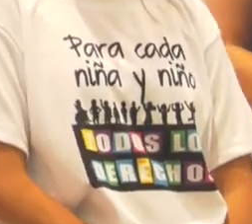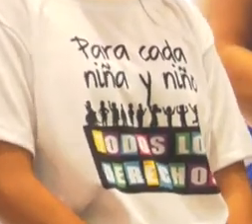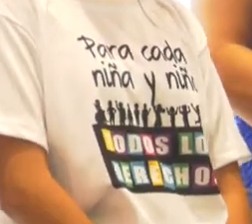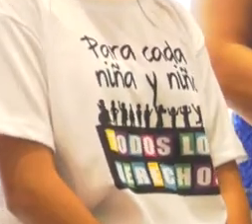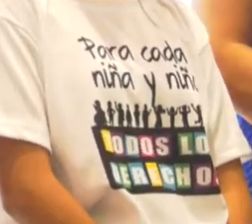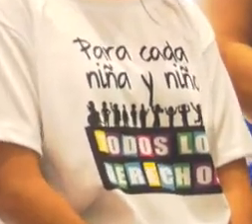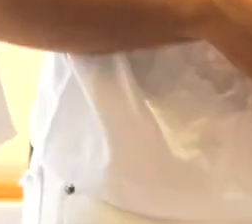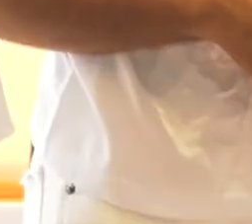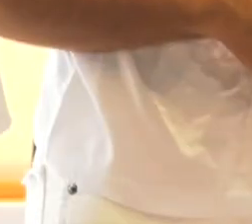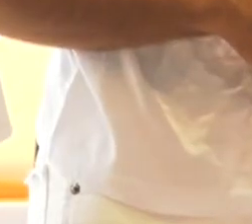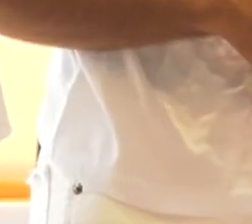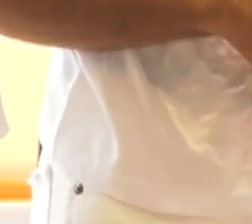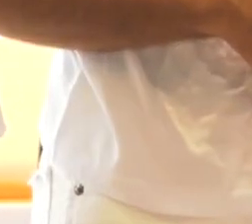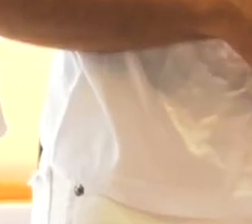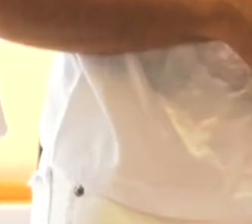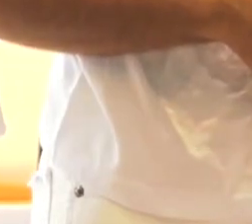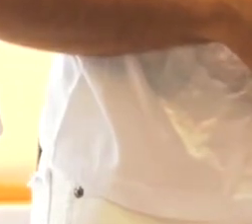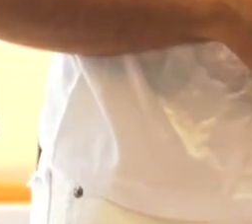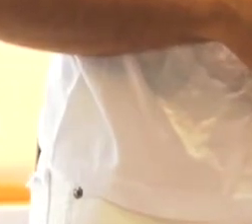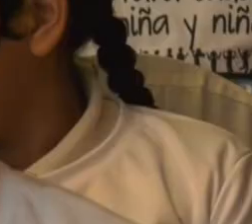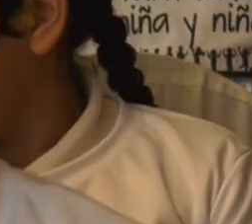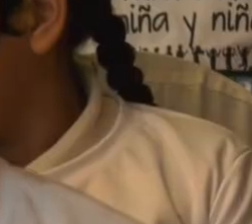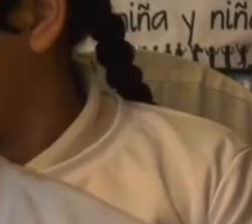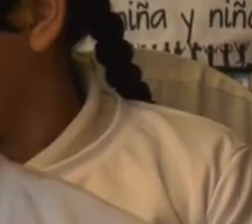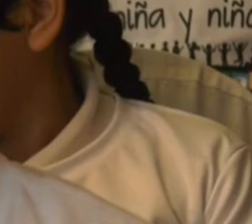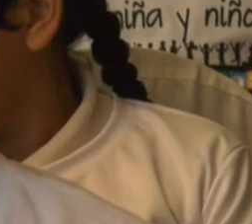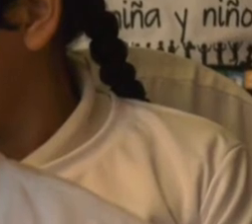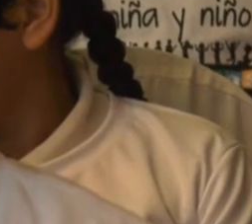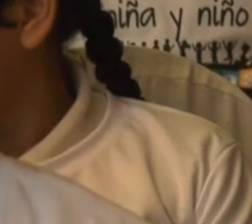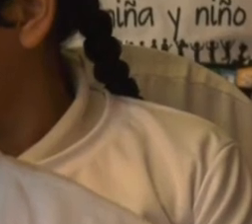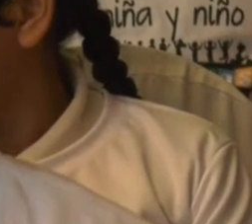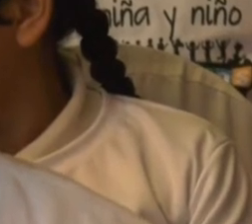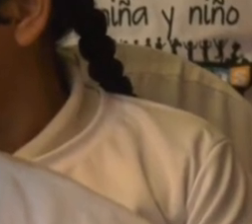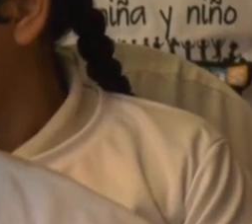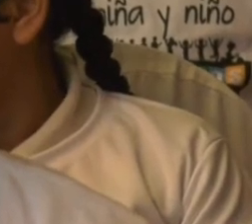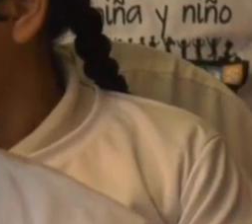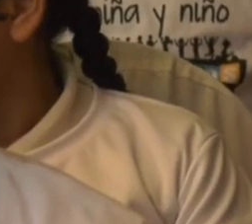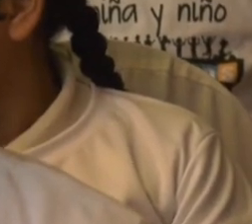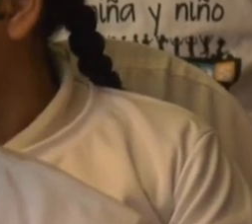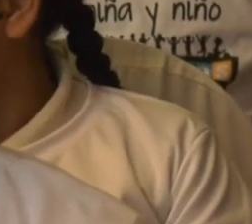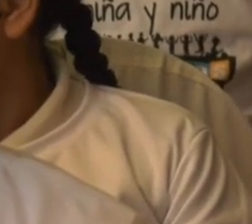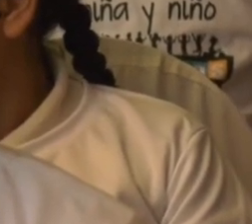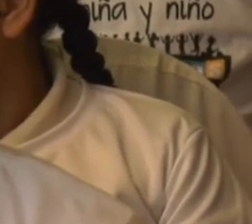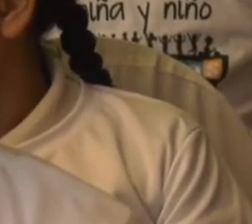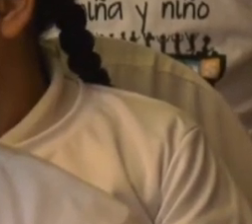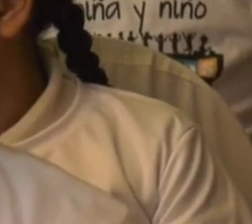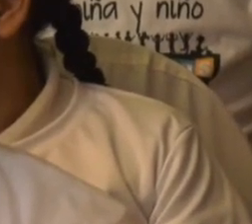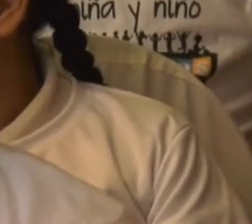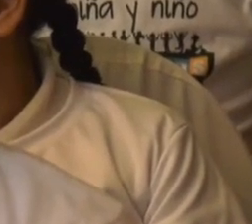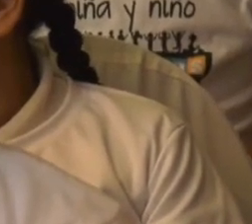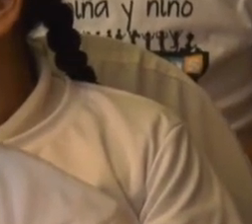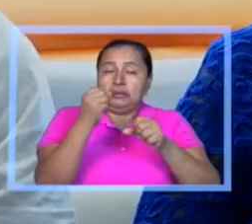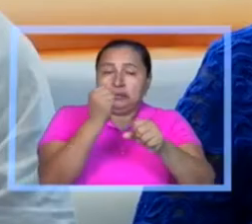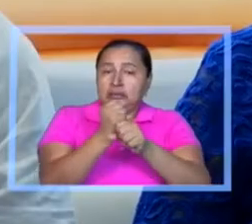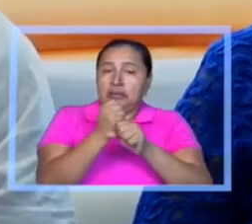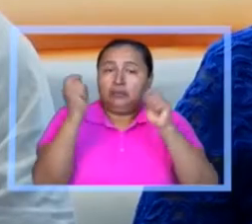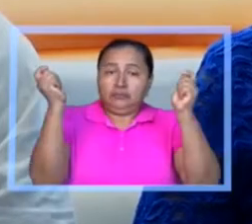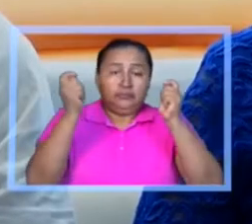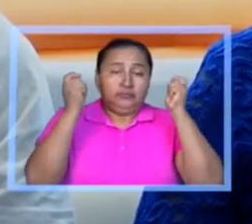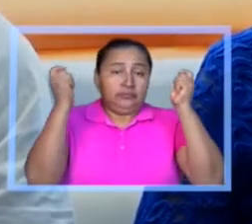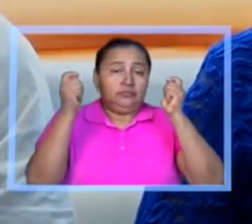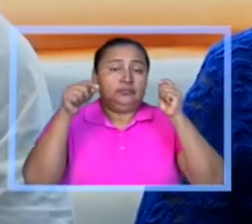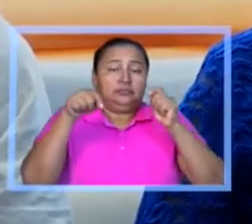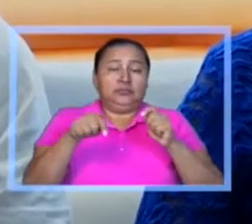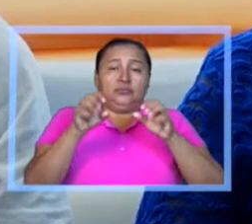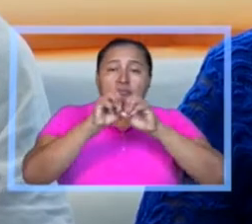la participación. Bianca, ¿qué piden los niños para el cumplimiento del derecho a la participación? Bueno, en el 30 aniversario,